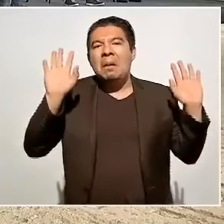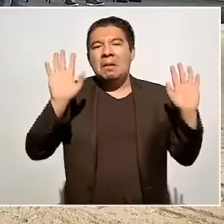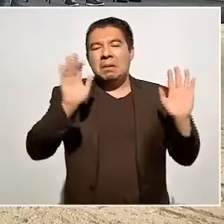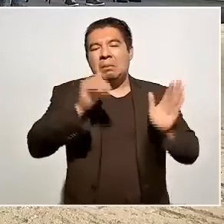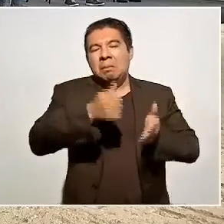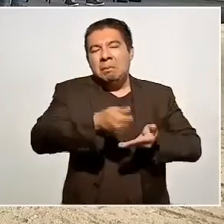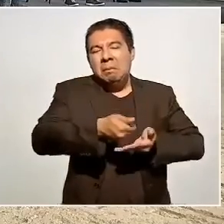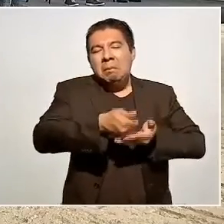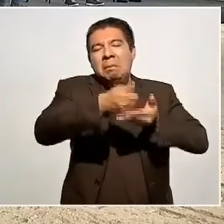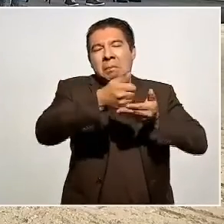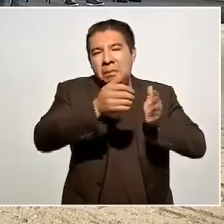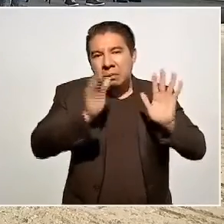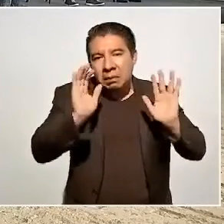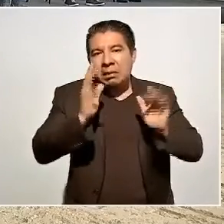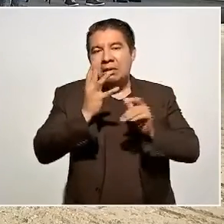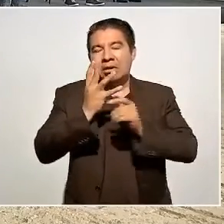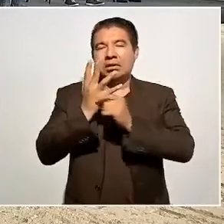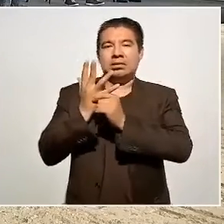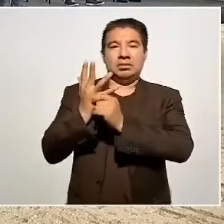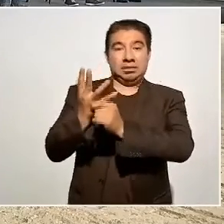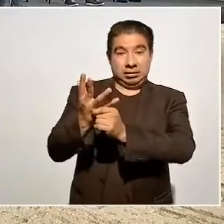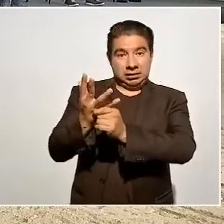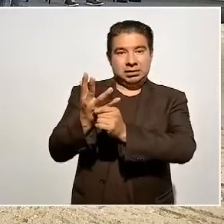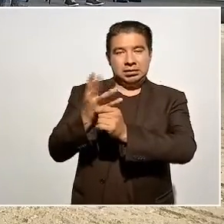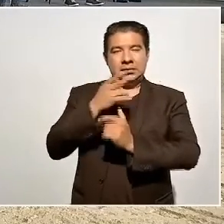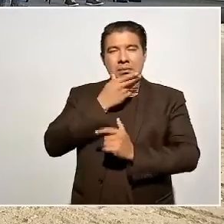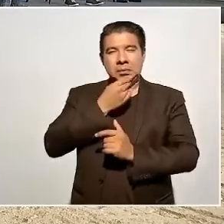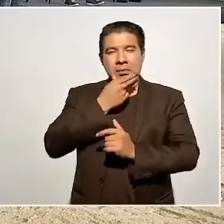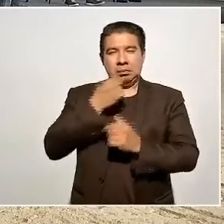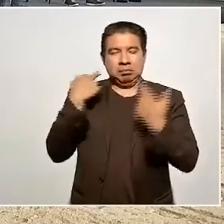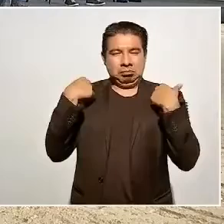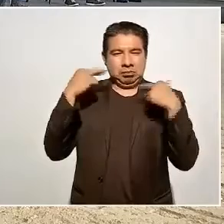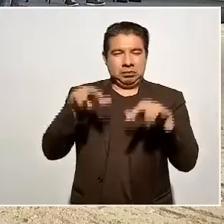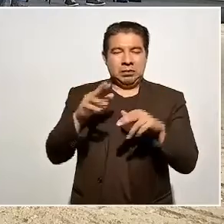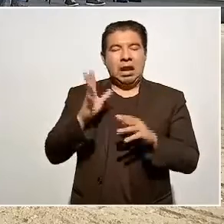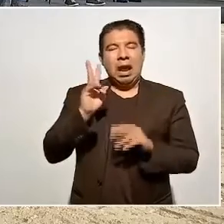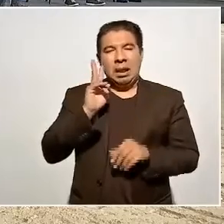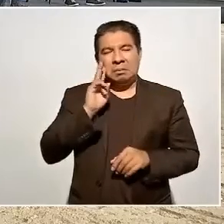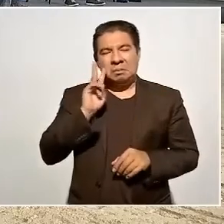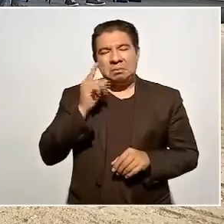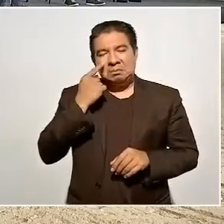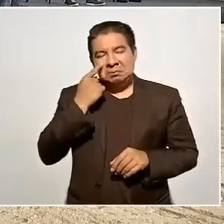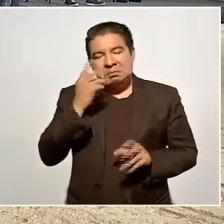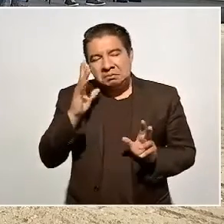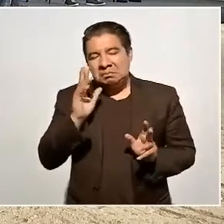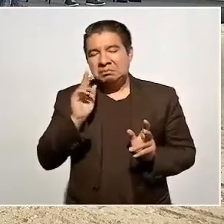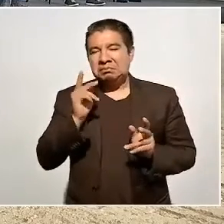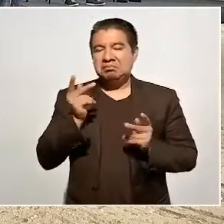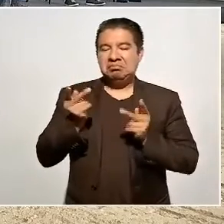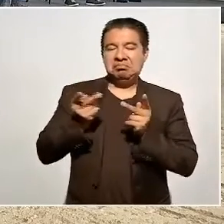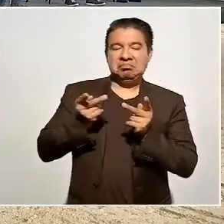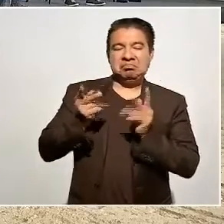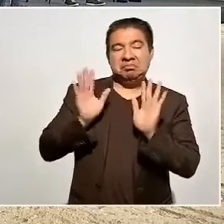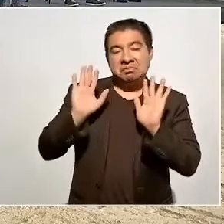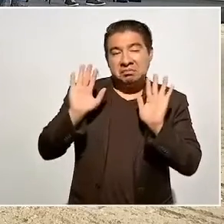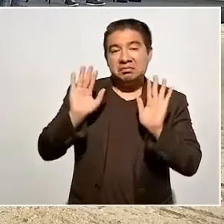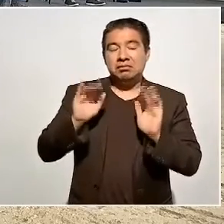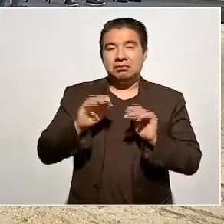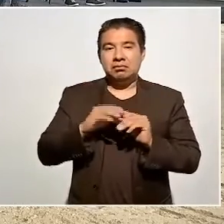para liberarlo, voy a hacer gestiones. Lo que sí